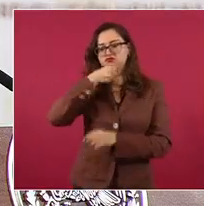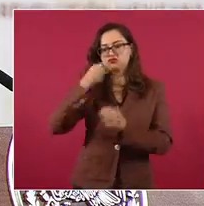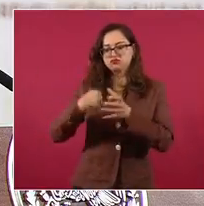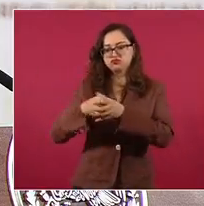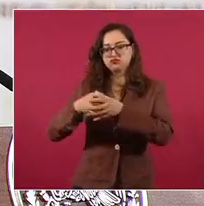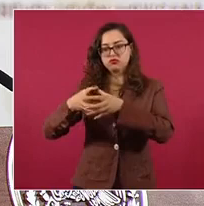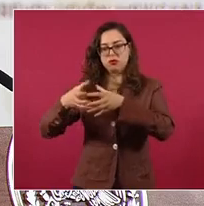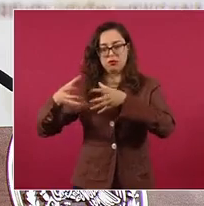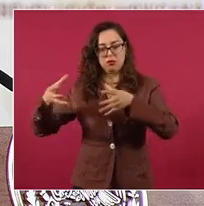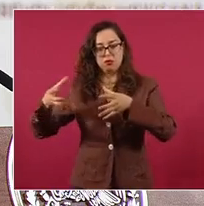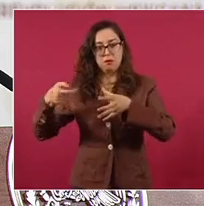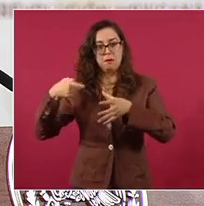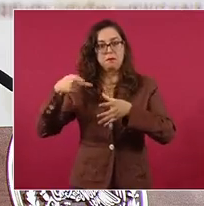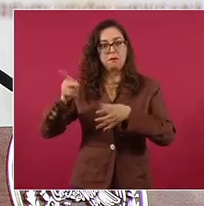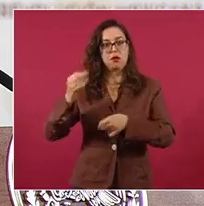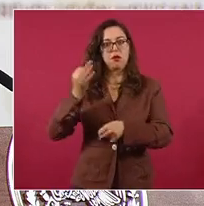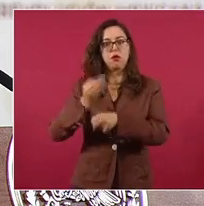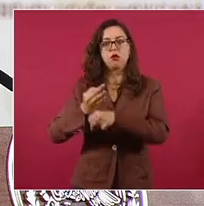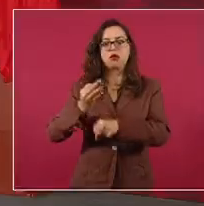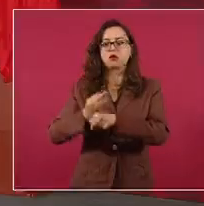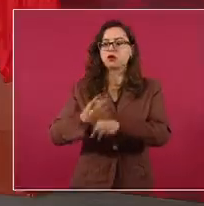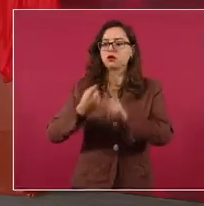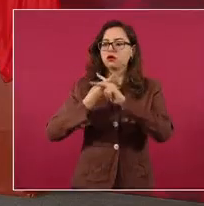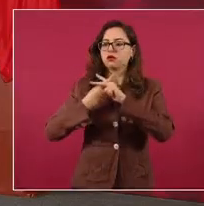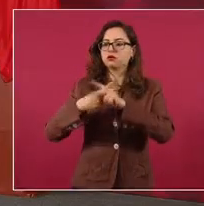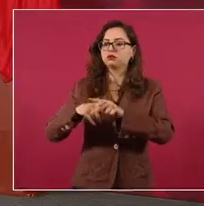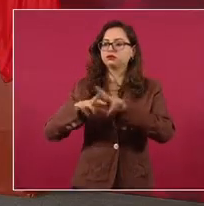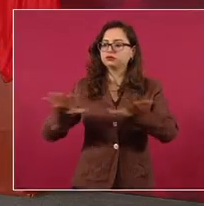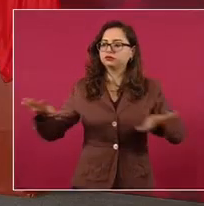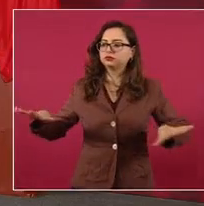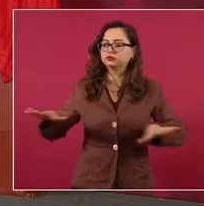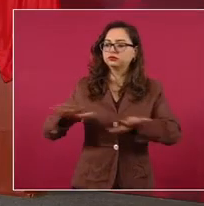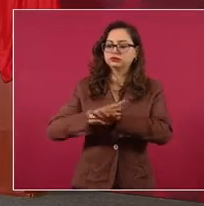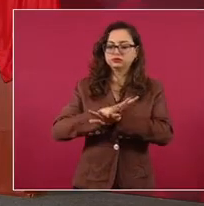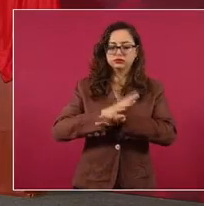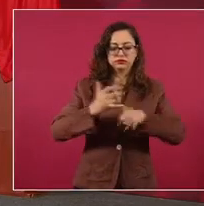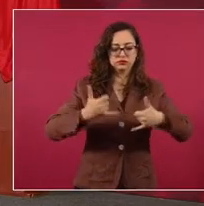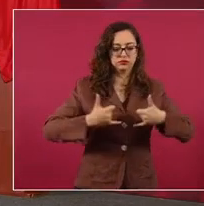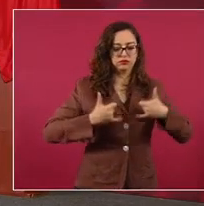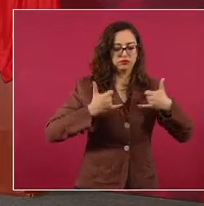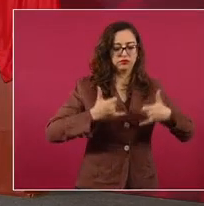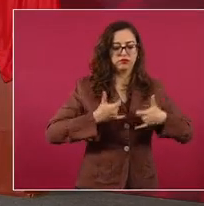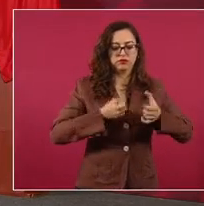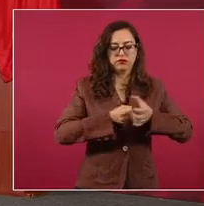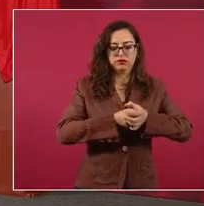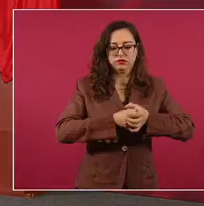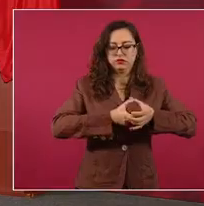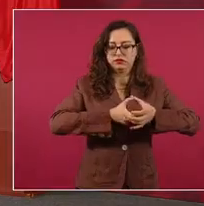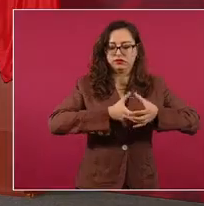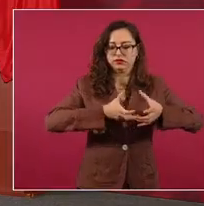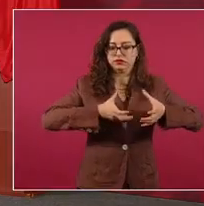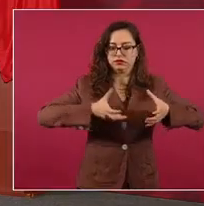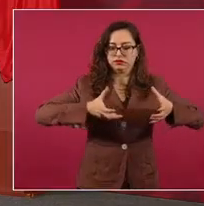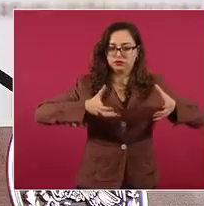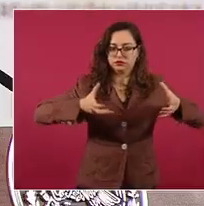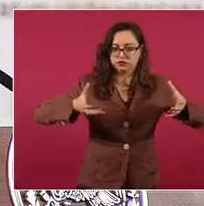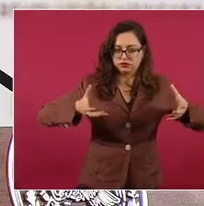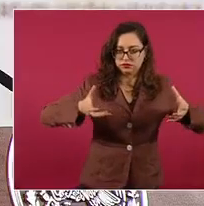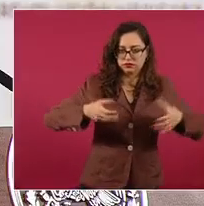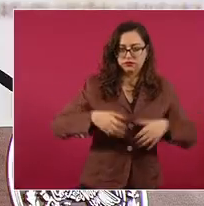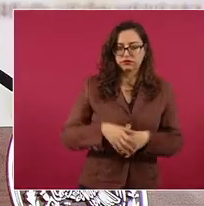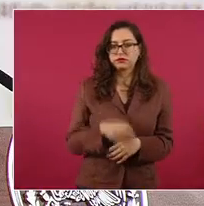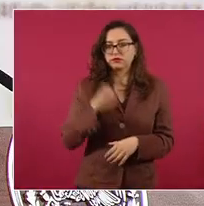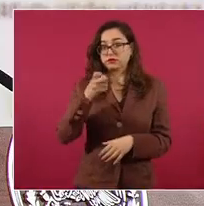significativo de la población mayor de edad que implicará cambios significativos. Pero el tema central